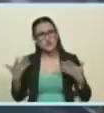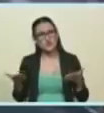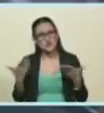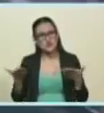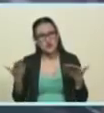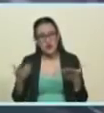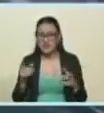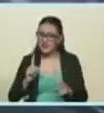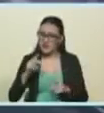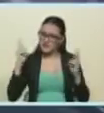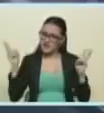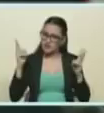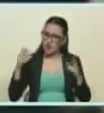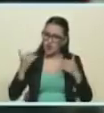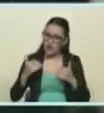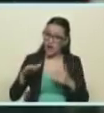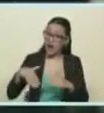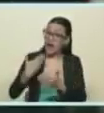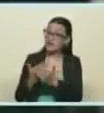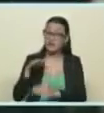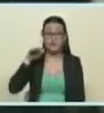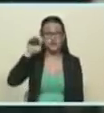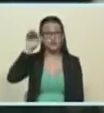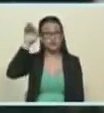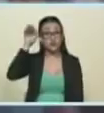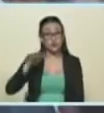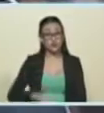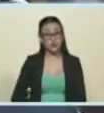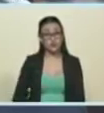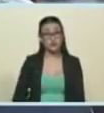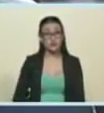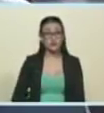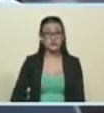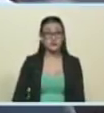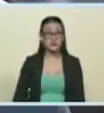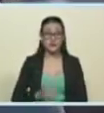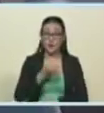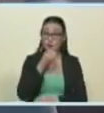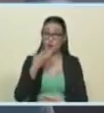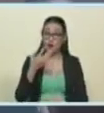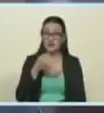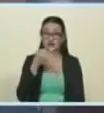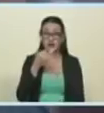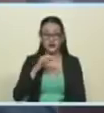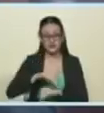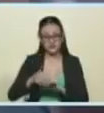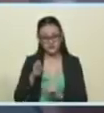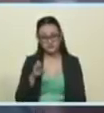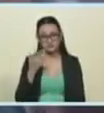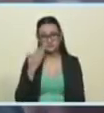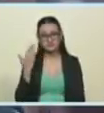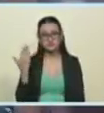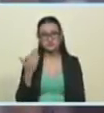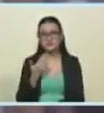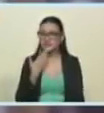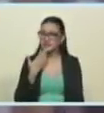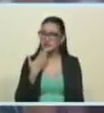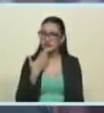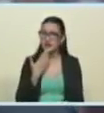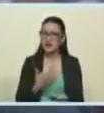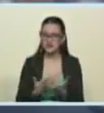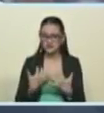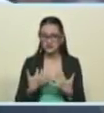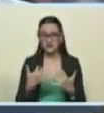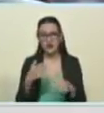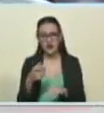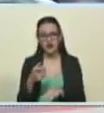vivir en victoria, en el presente y hacia el futuro, proyectarse. Buenas tardes, presidente. Primero que nada, agradecerle en nombre de los alcaldes,